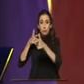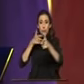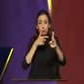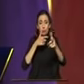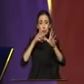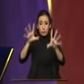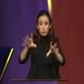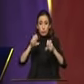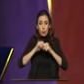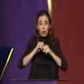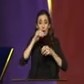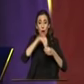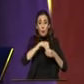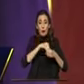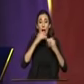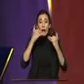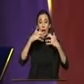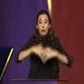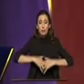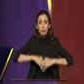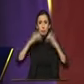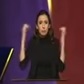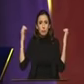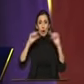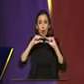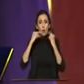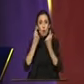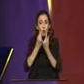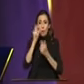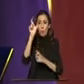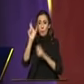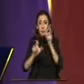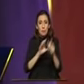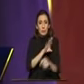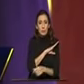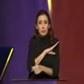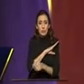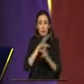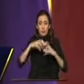droga. Fueron desarticuladas más de 3.000 bandas delictivas.